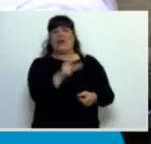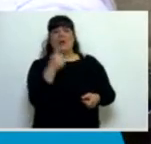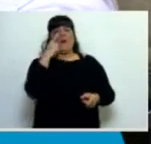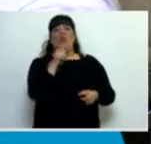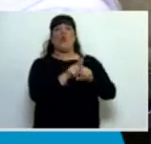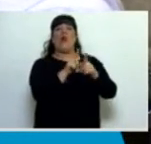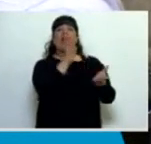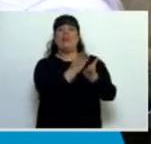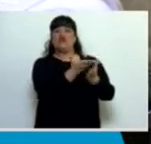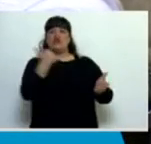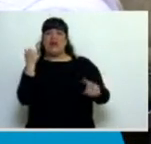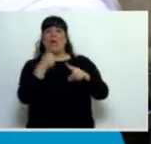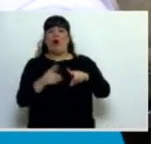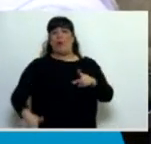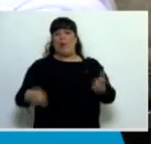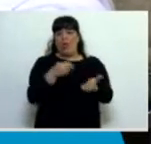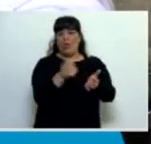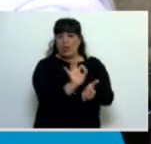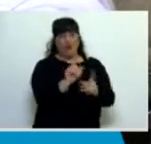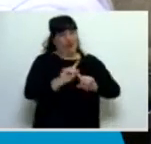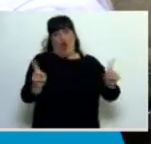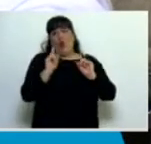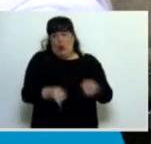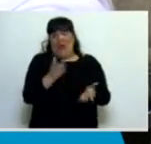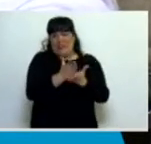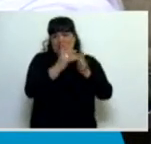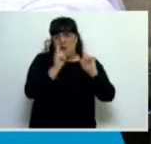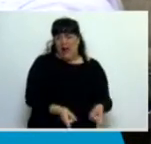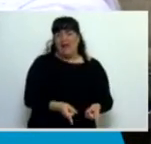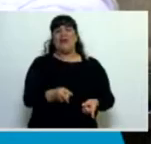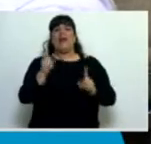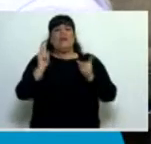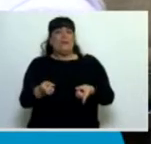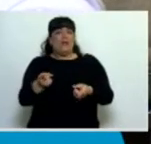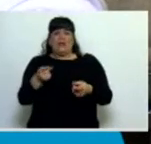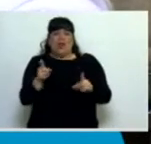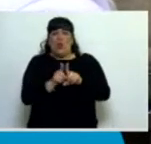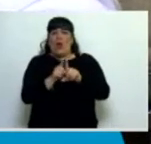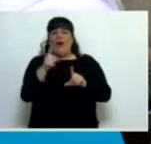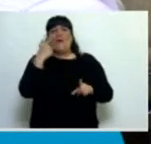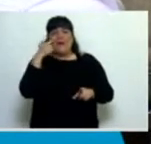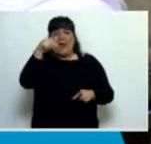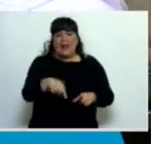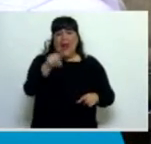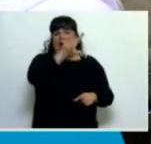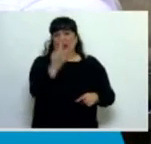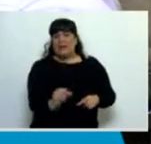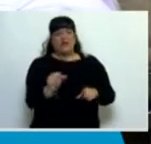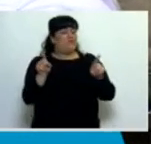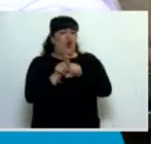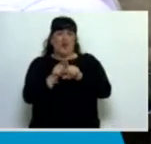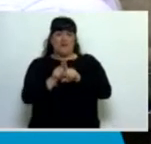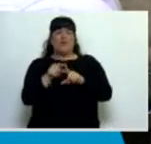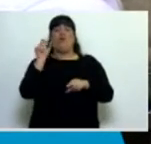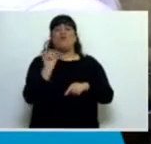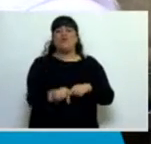derechos, como tampoco lo da la condición de vecino, de ser simplemente alguien que vive en el territorio, sino que esta condición de